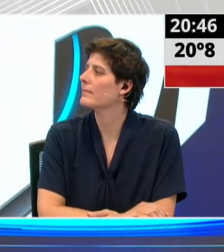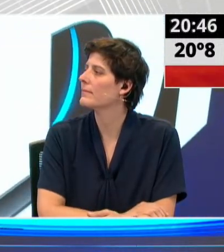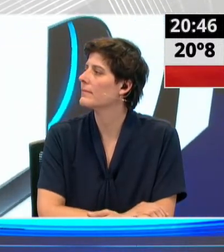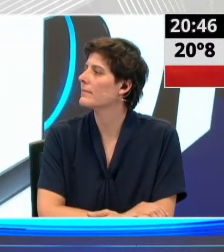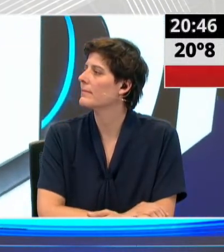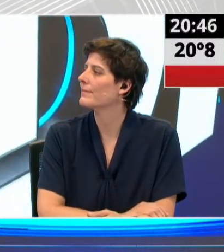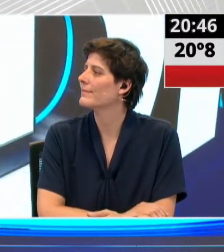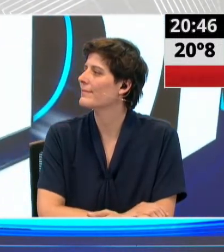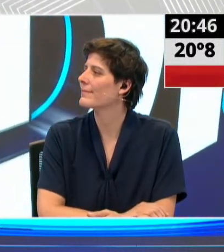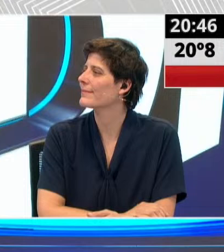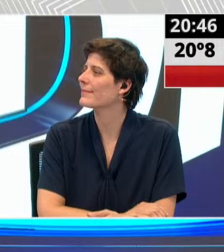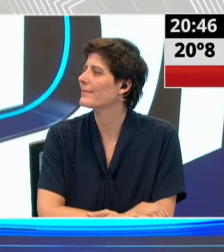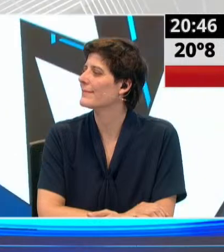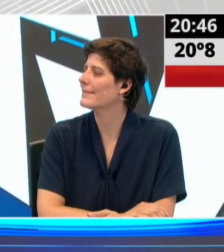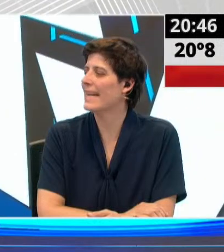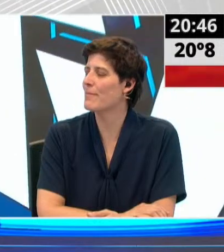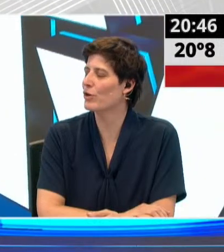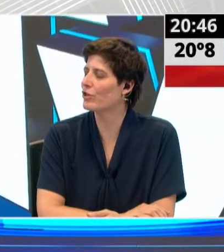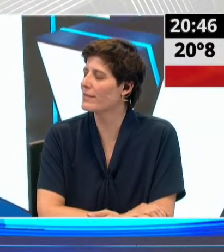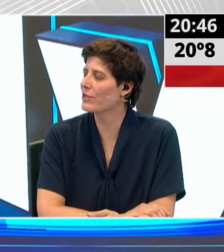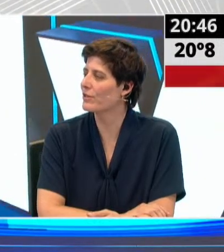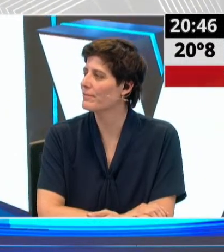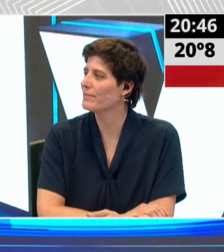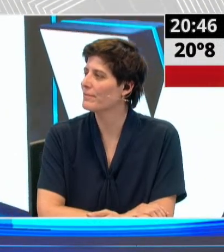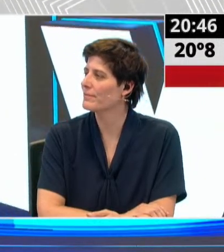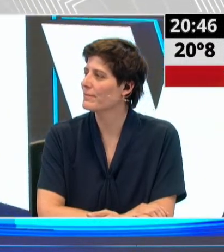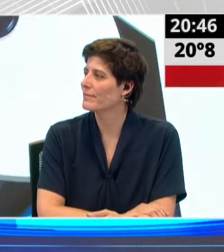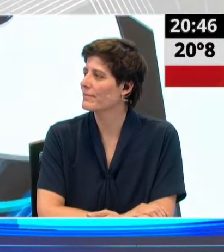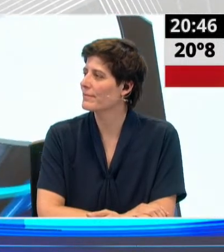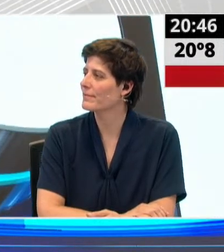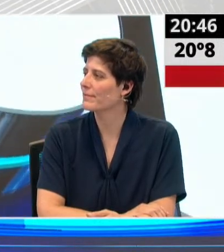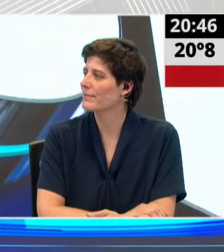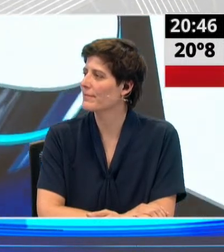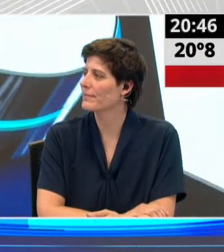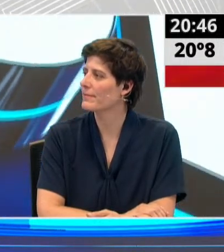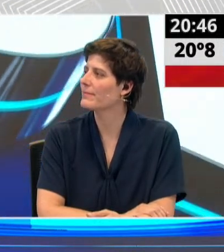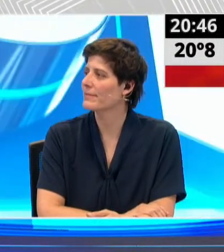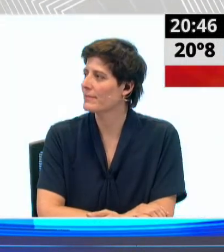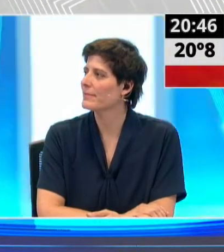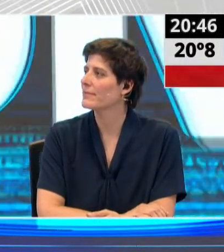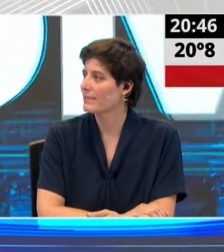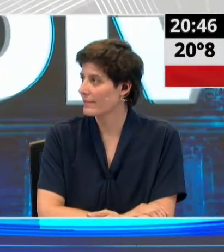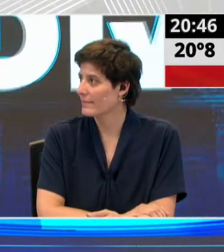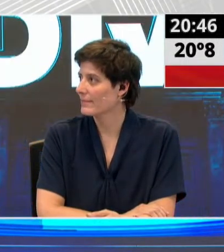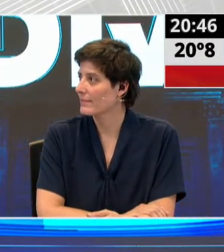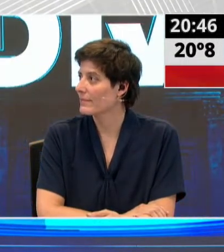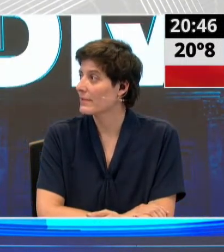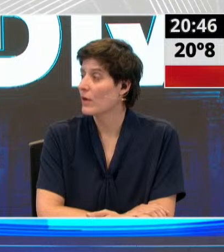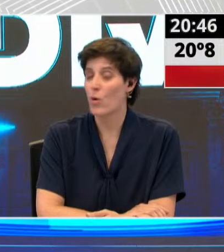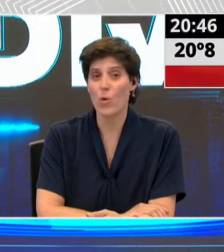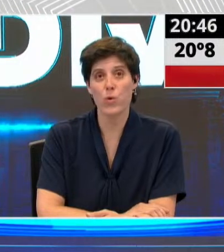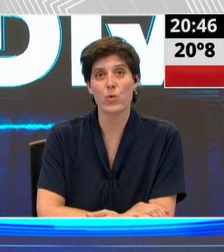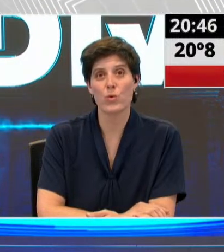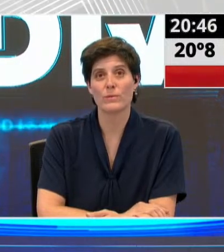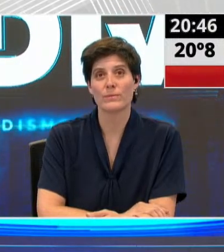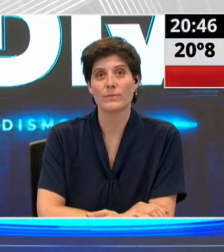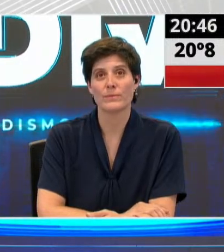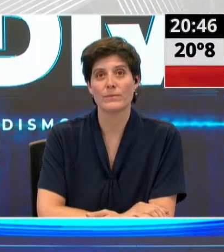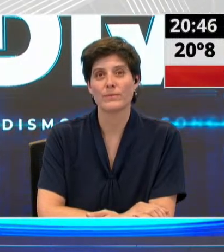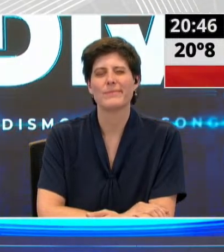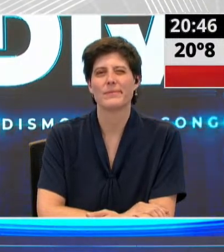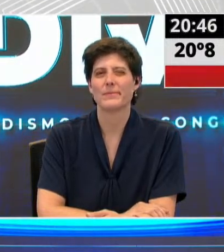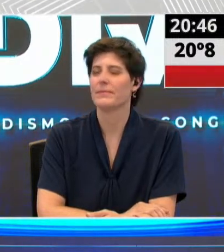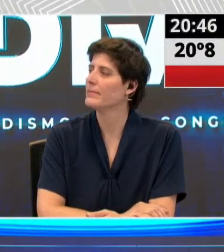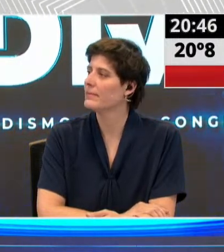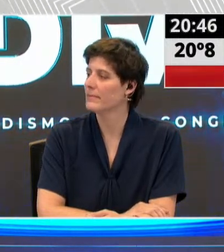esperaba que Snopek iba a separarse del bloque, iba además a ser acompañado, se hablaba de una decena, otros